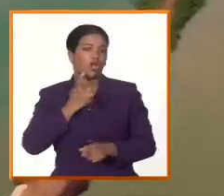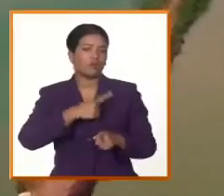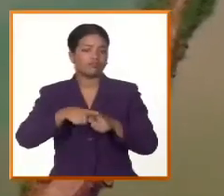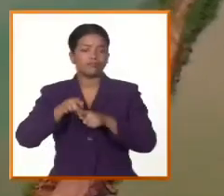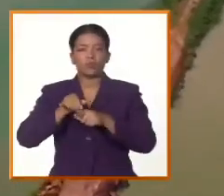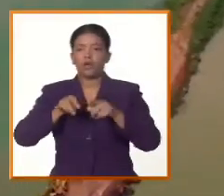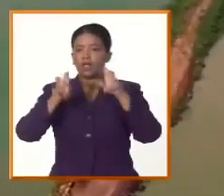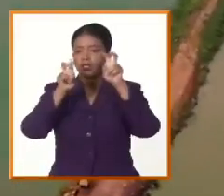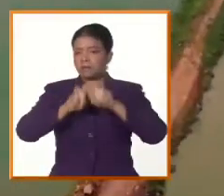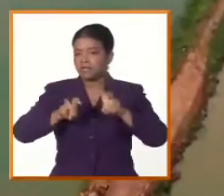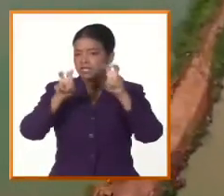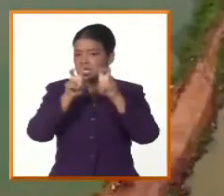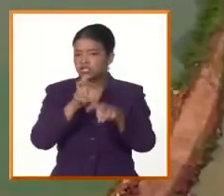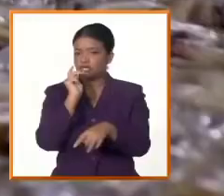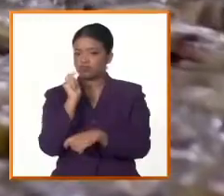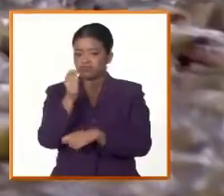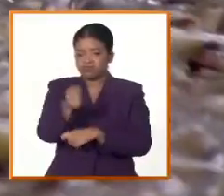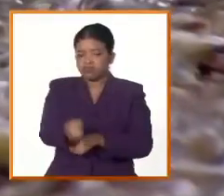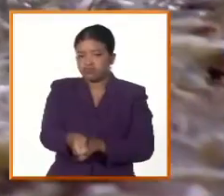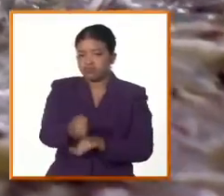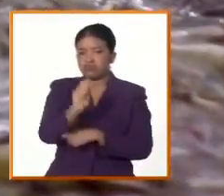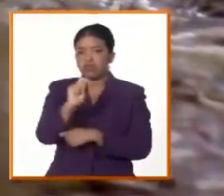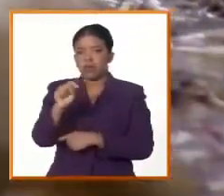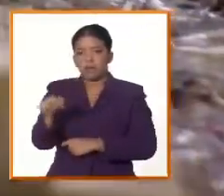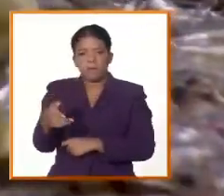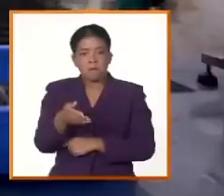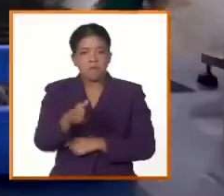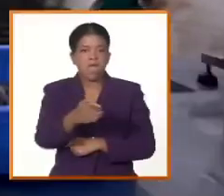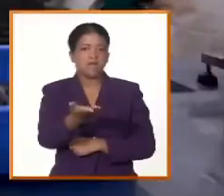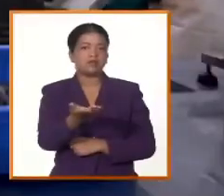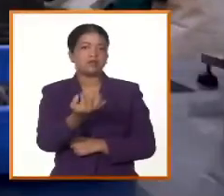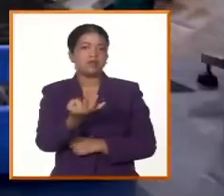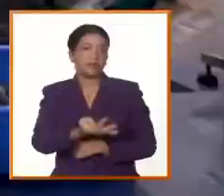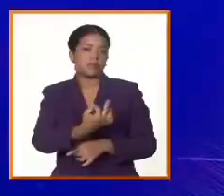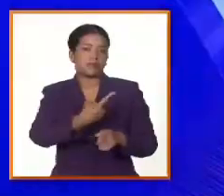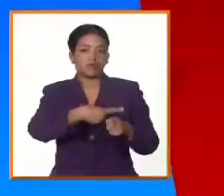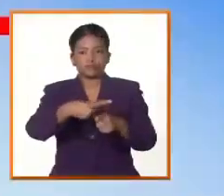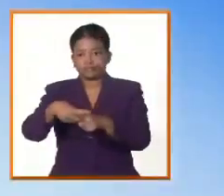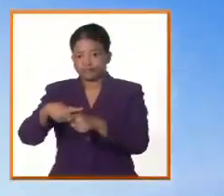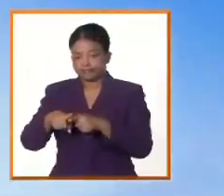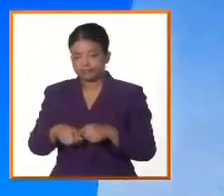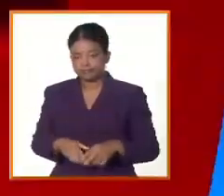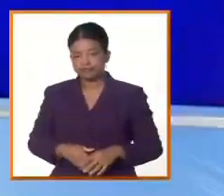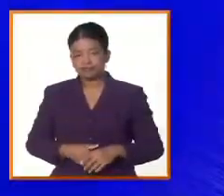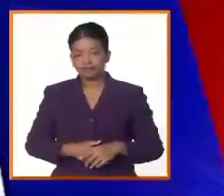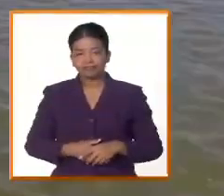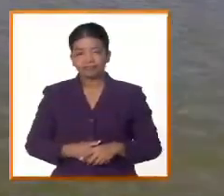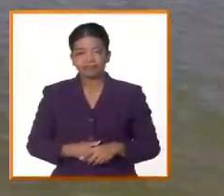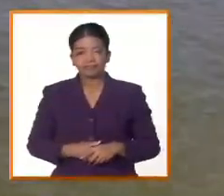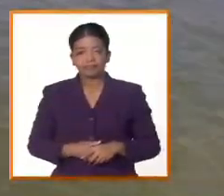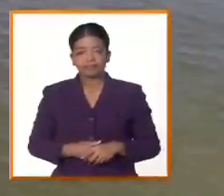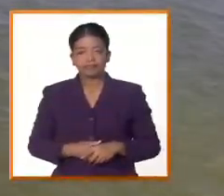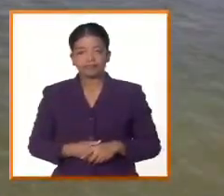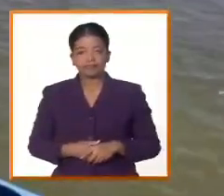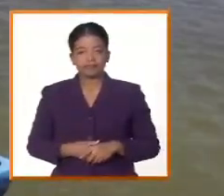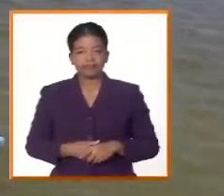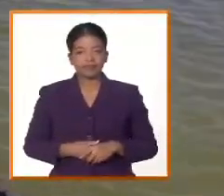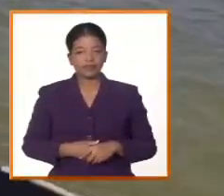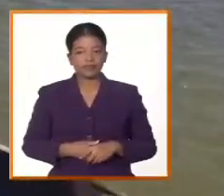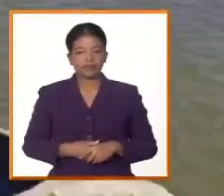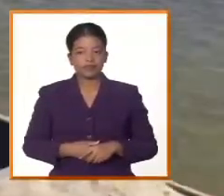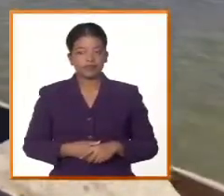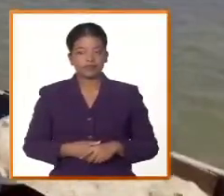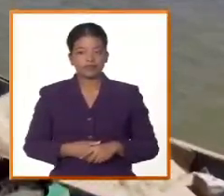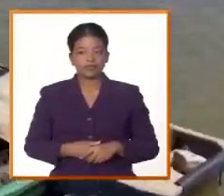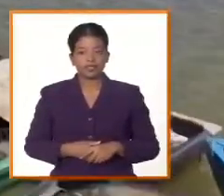extracción cultivo y procesamiento y comercialización de los recursos pesqueros el Ministerio de la